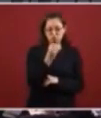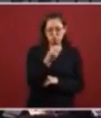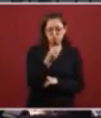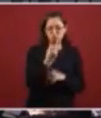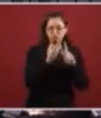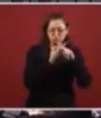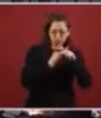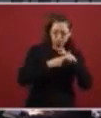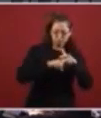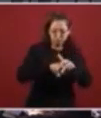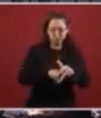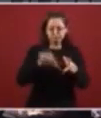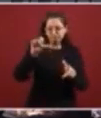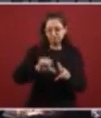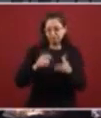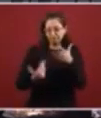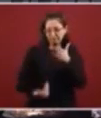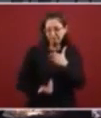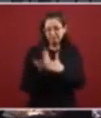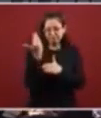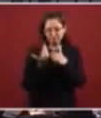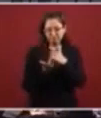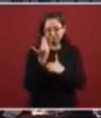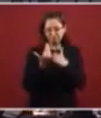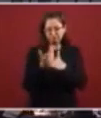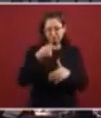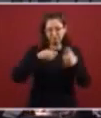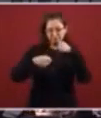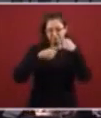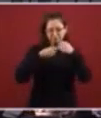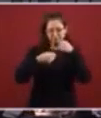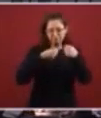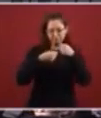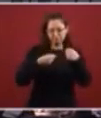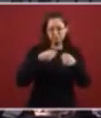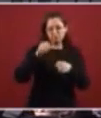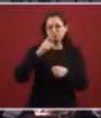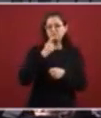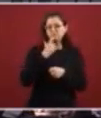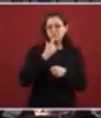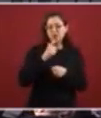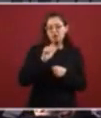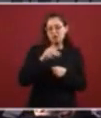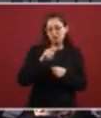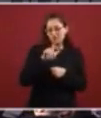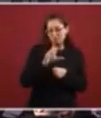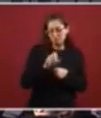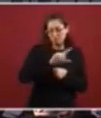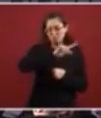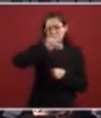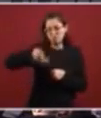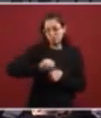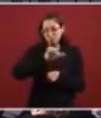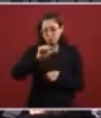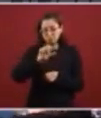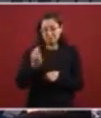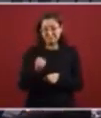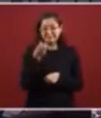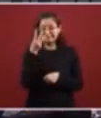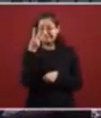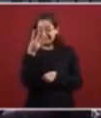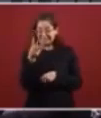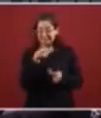después de la mañanera de este día básicamente a través de tres cuentas de tendencia hashtag